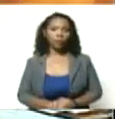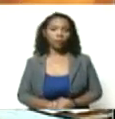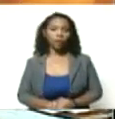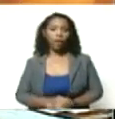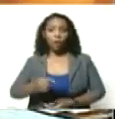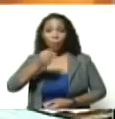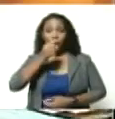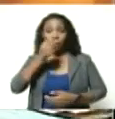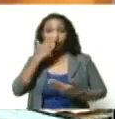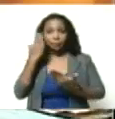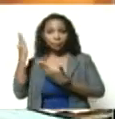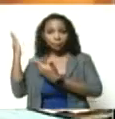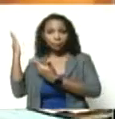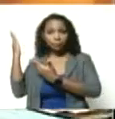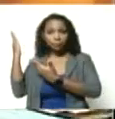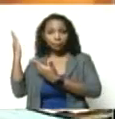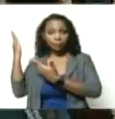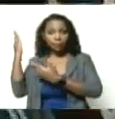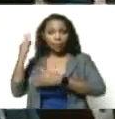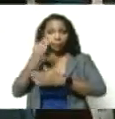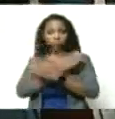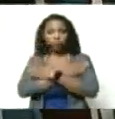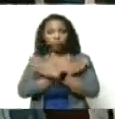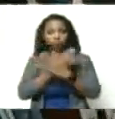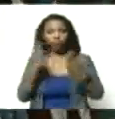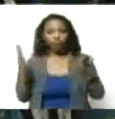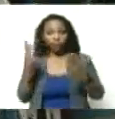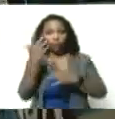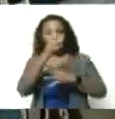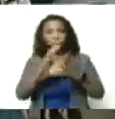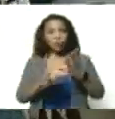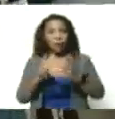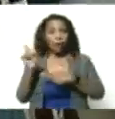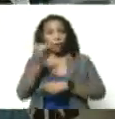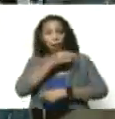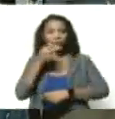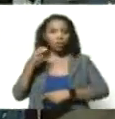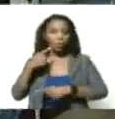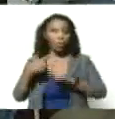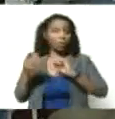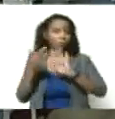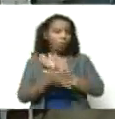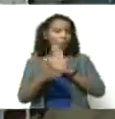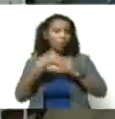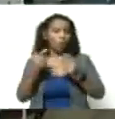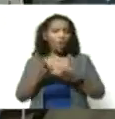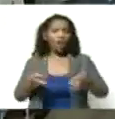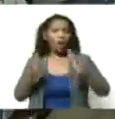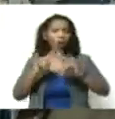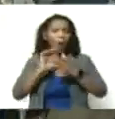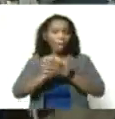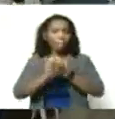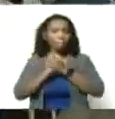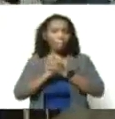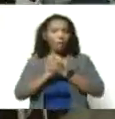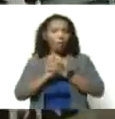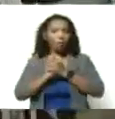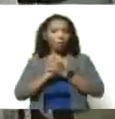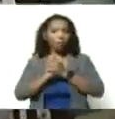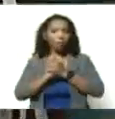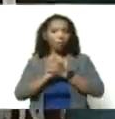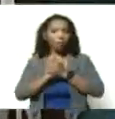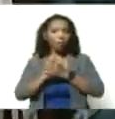Herrera lo caracterizó una solidaridad extraordinaria, pero sobre todo el valor de la amistad.